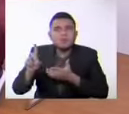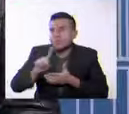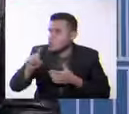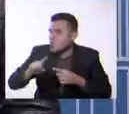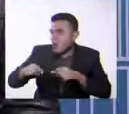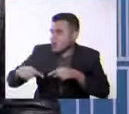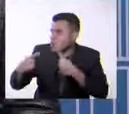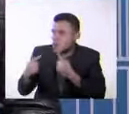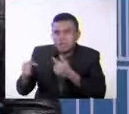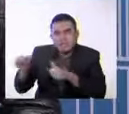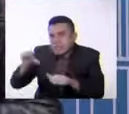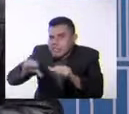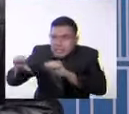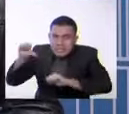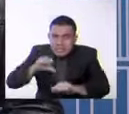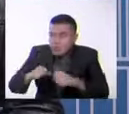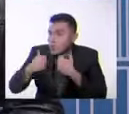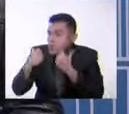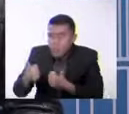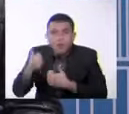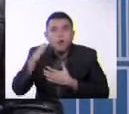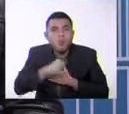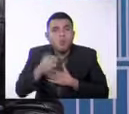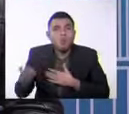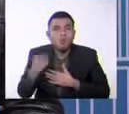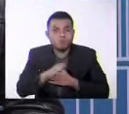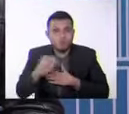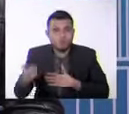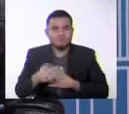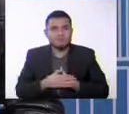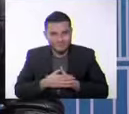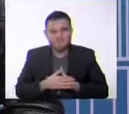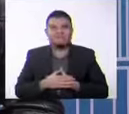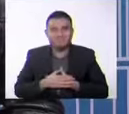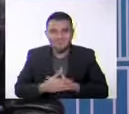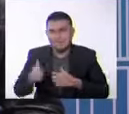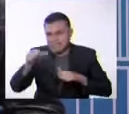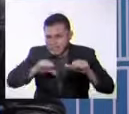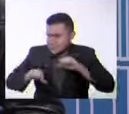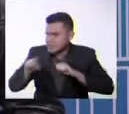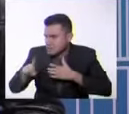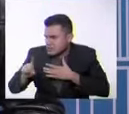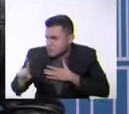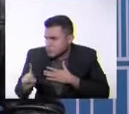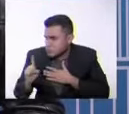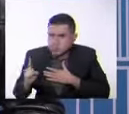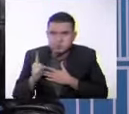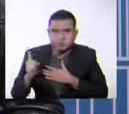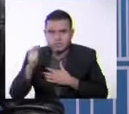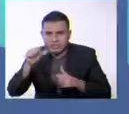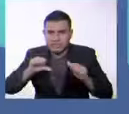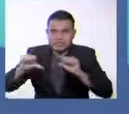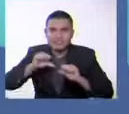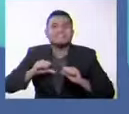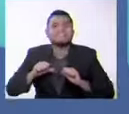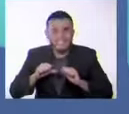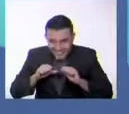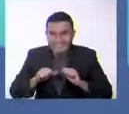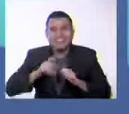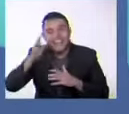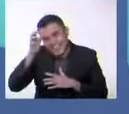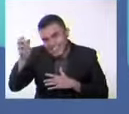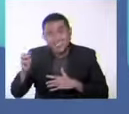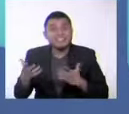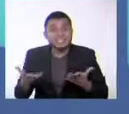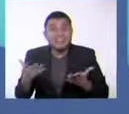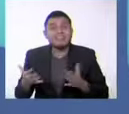están a favor de un buen uso de las ciencias y esta evolución científica. Así es, de la ética de la ciencia, como